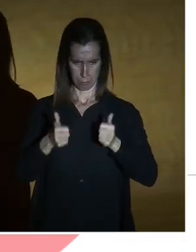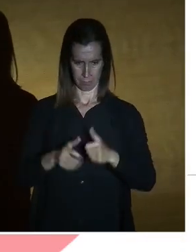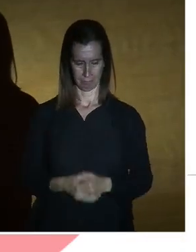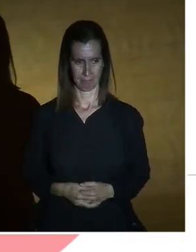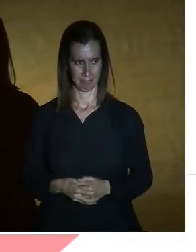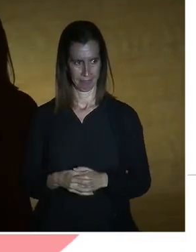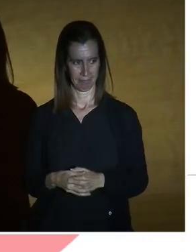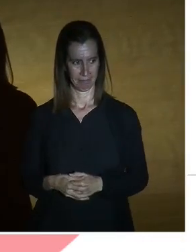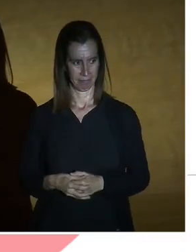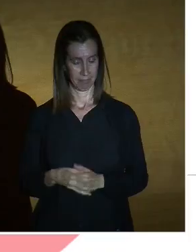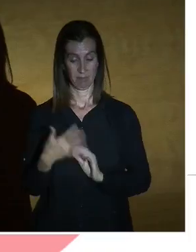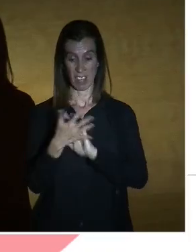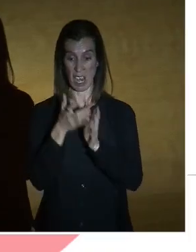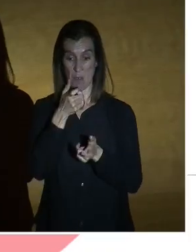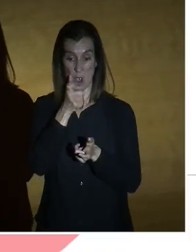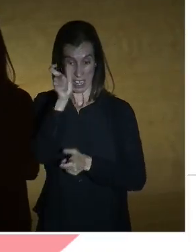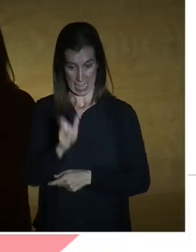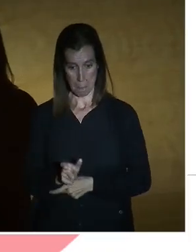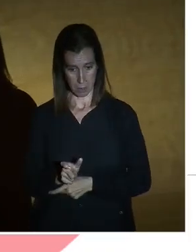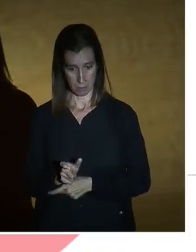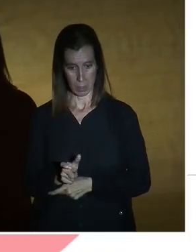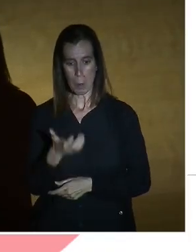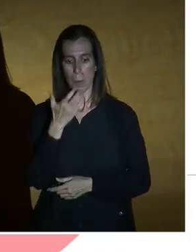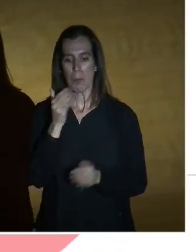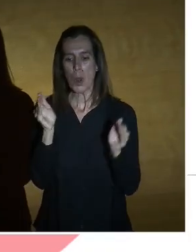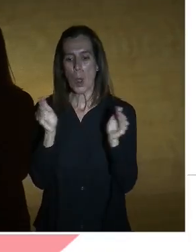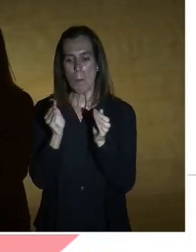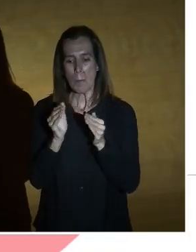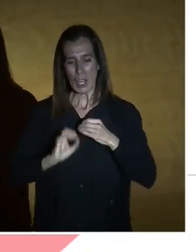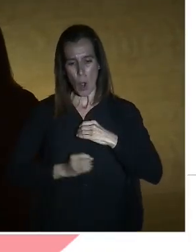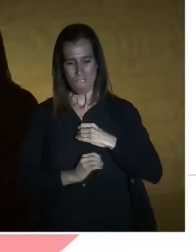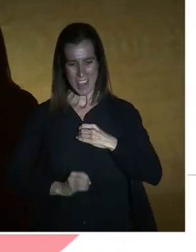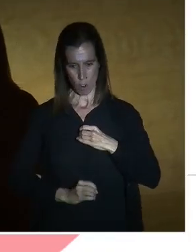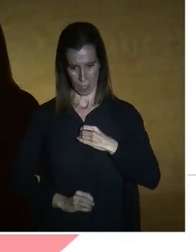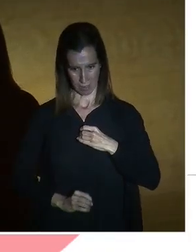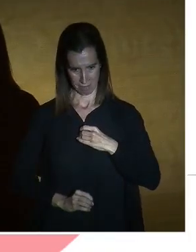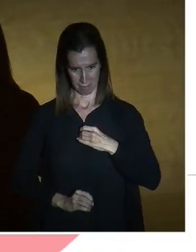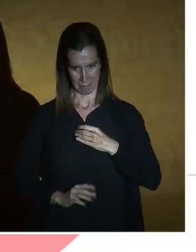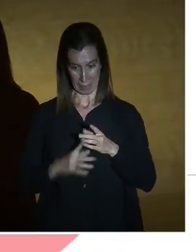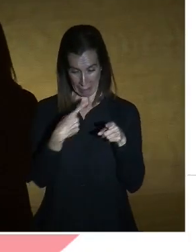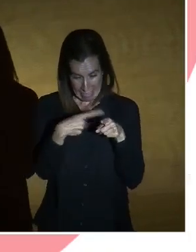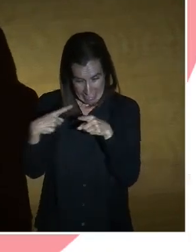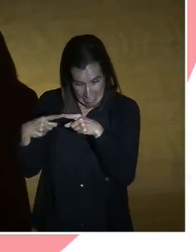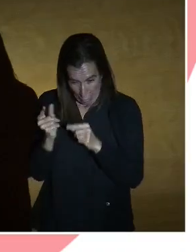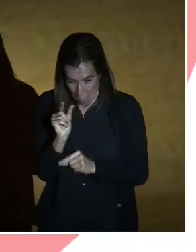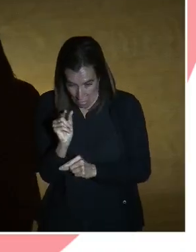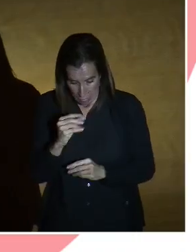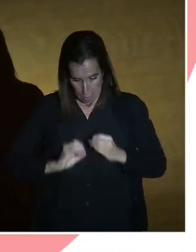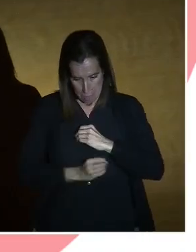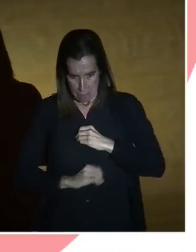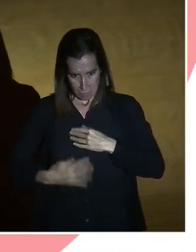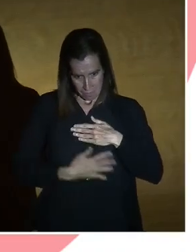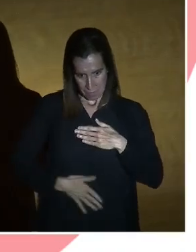voy a hablaros de algunos términos como por ejemplo el que es microbiota, que son el conjunto de microorganismos que tenemos en determinado